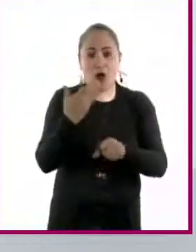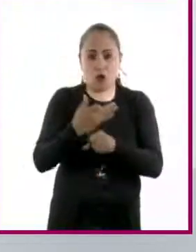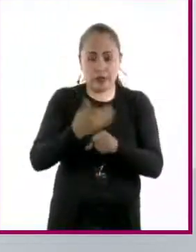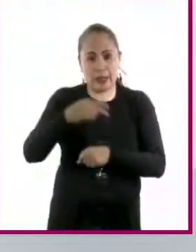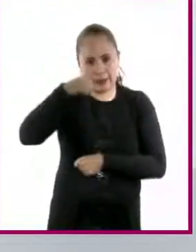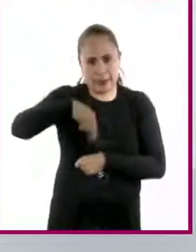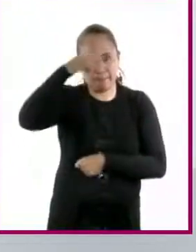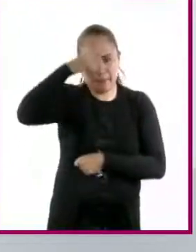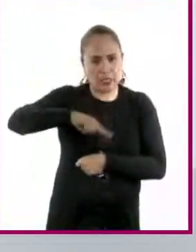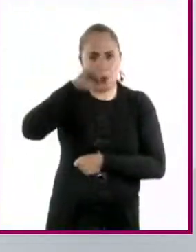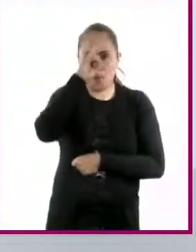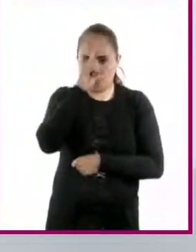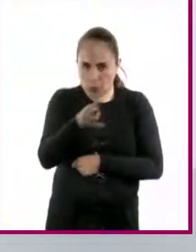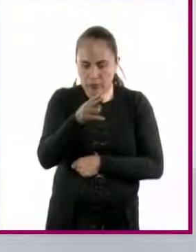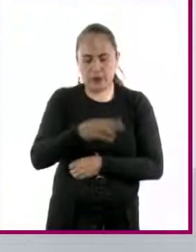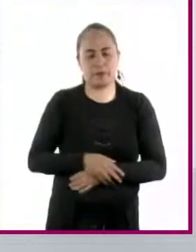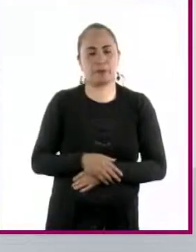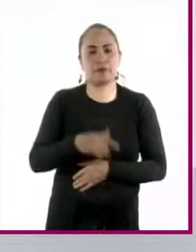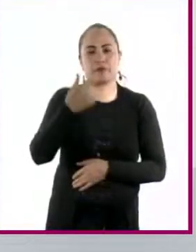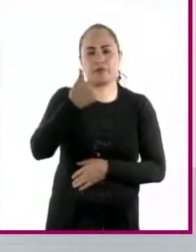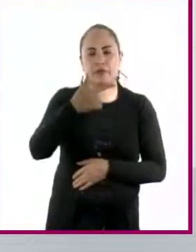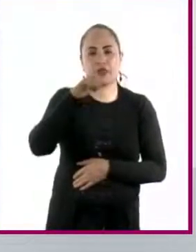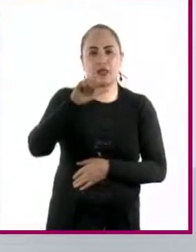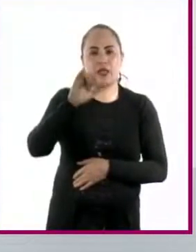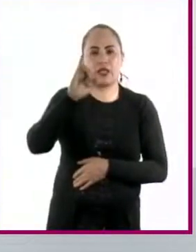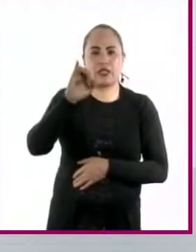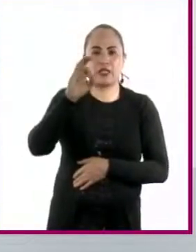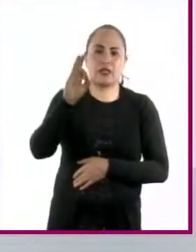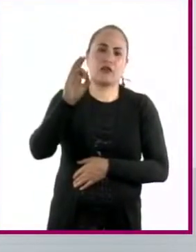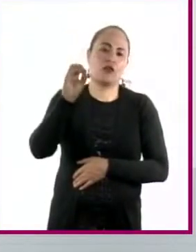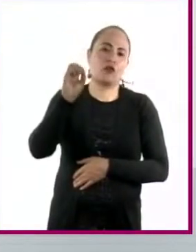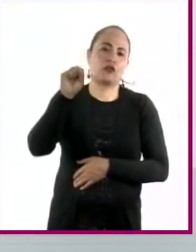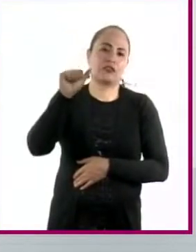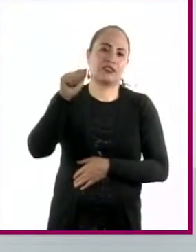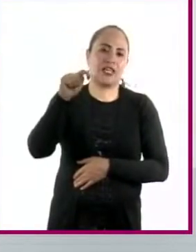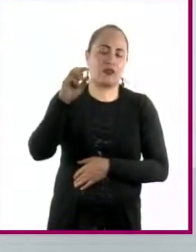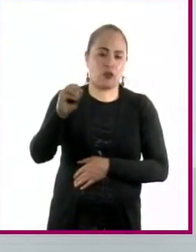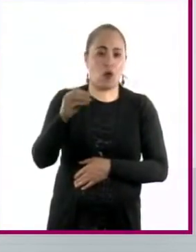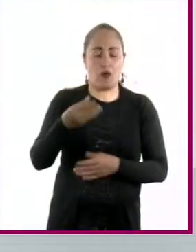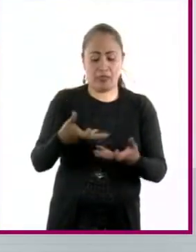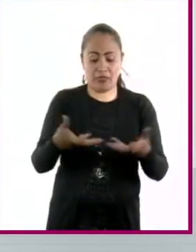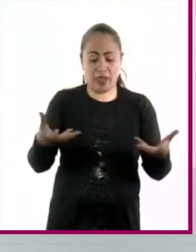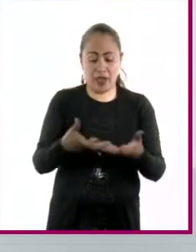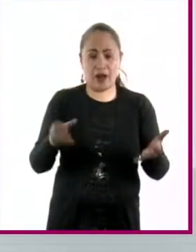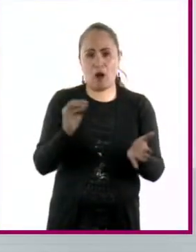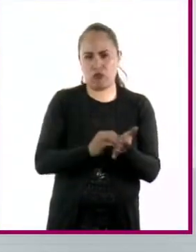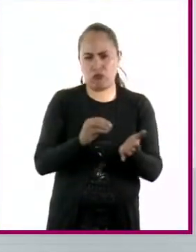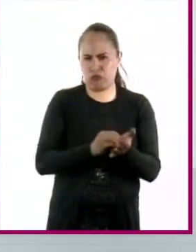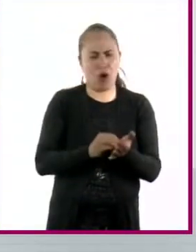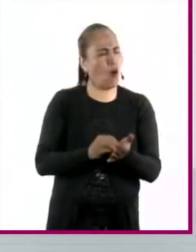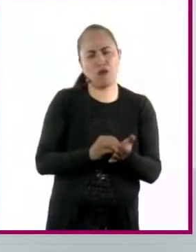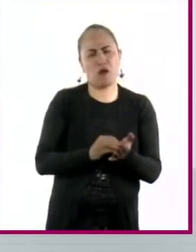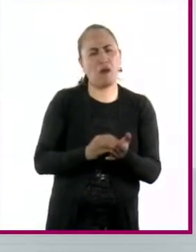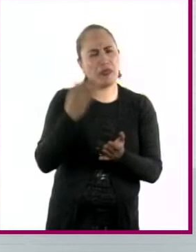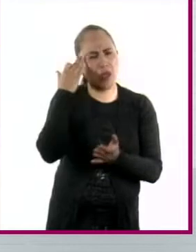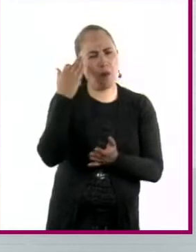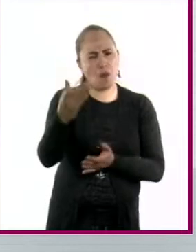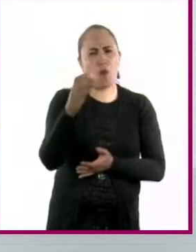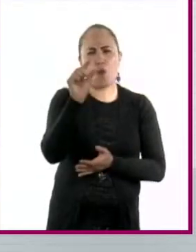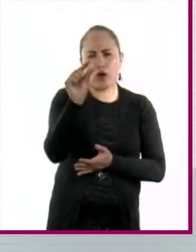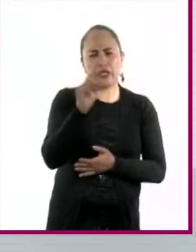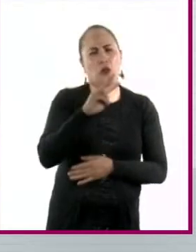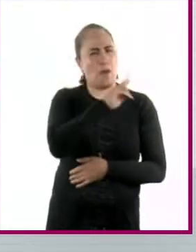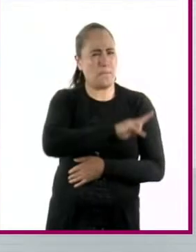En realidad el glifosato tiene una vida en el suelo bastante más corta que otros herbicidas, es menos